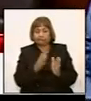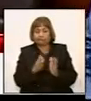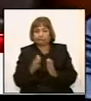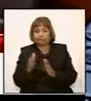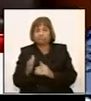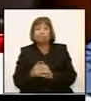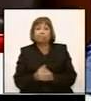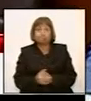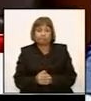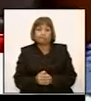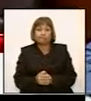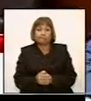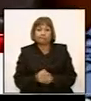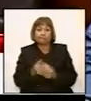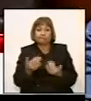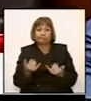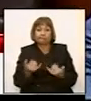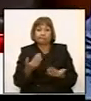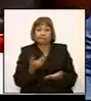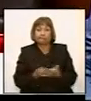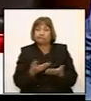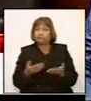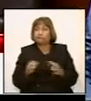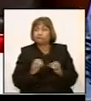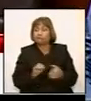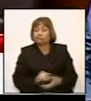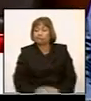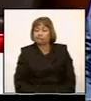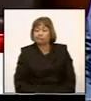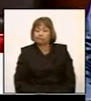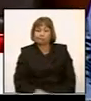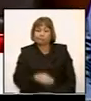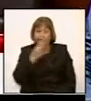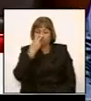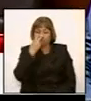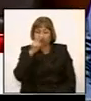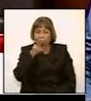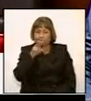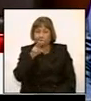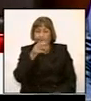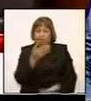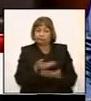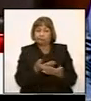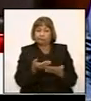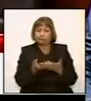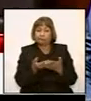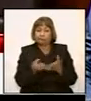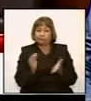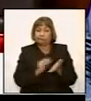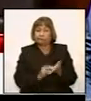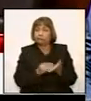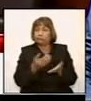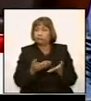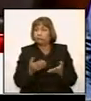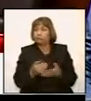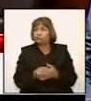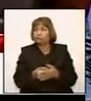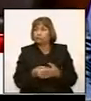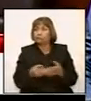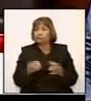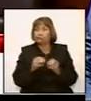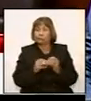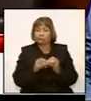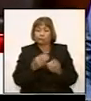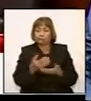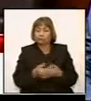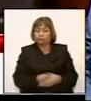Yo creo que hoy día uno de los problemas que nos está haciendo mirar este asunto es que en muchos de los casos las